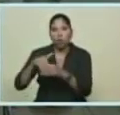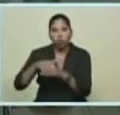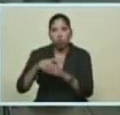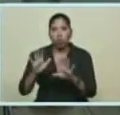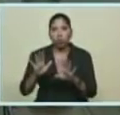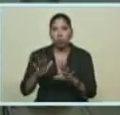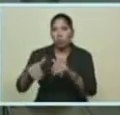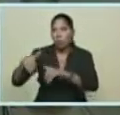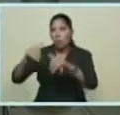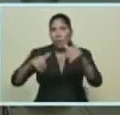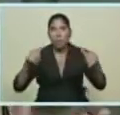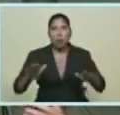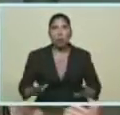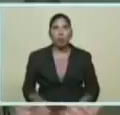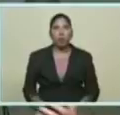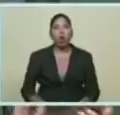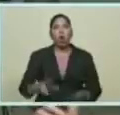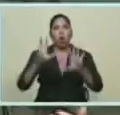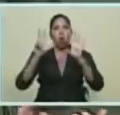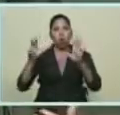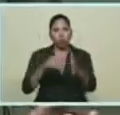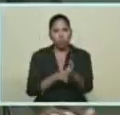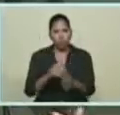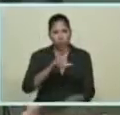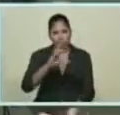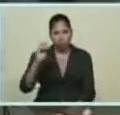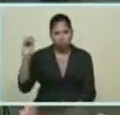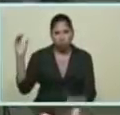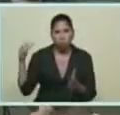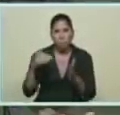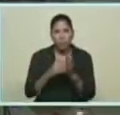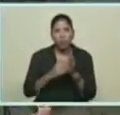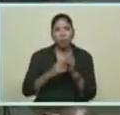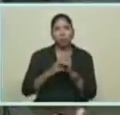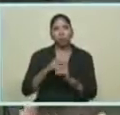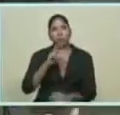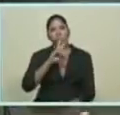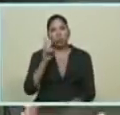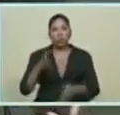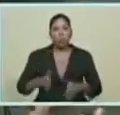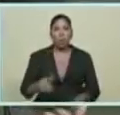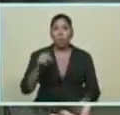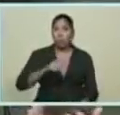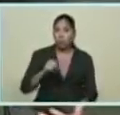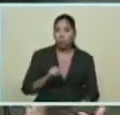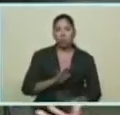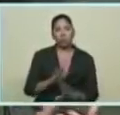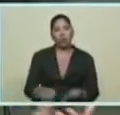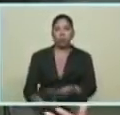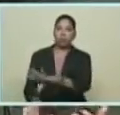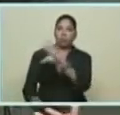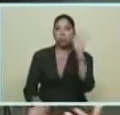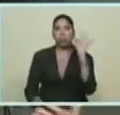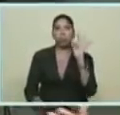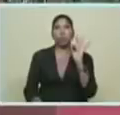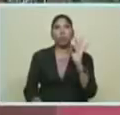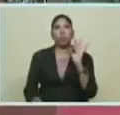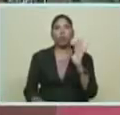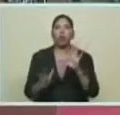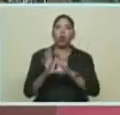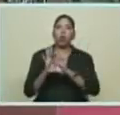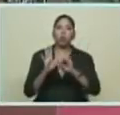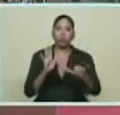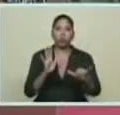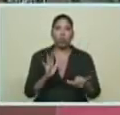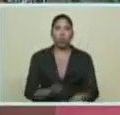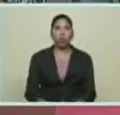y 8.300.000 venezolanos salieron a elegir a la soberanísima y plenipotenciaria